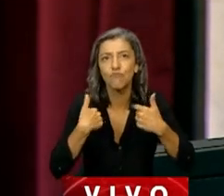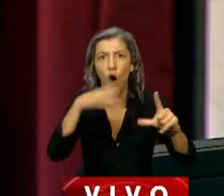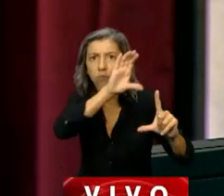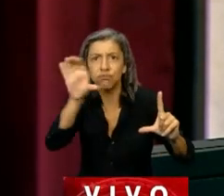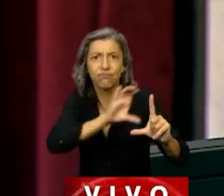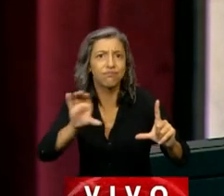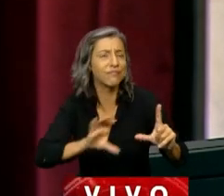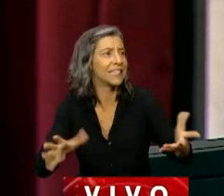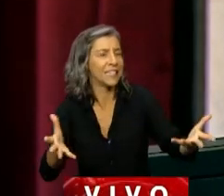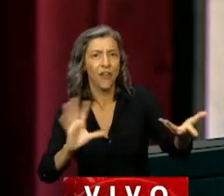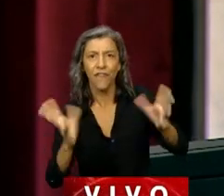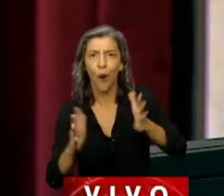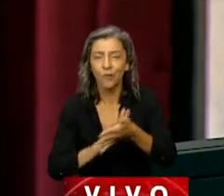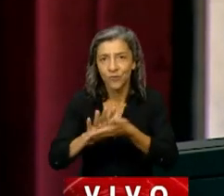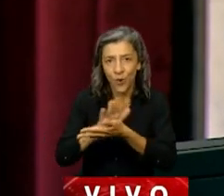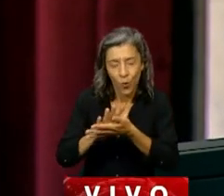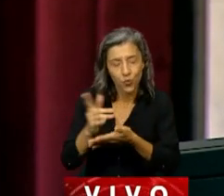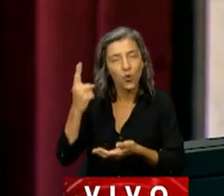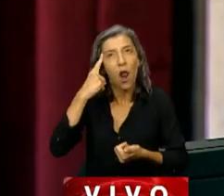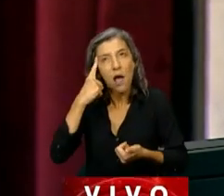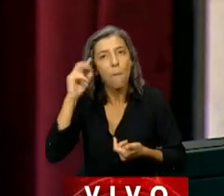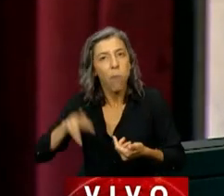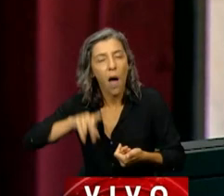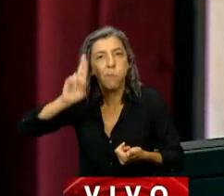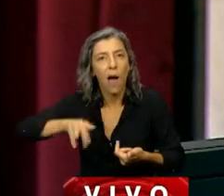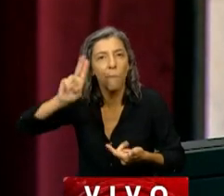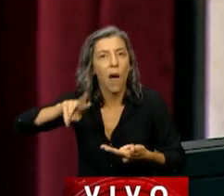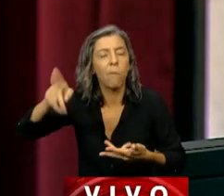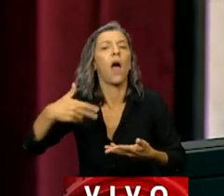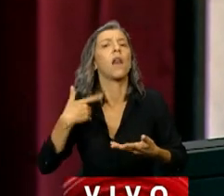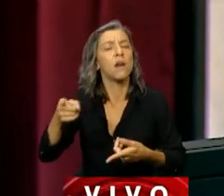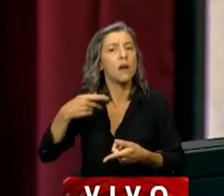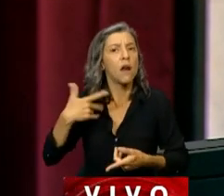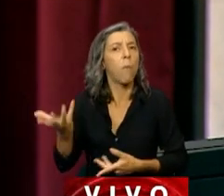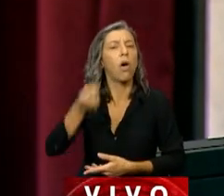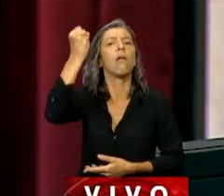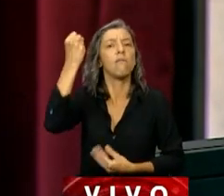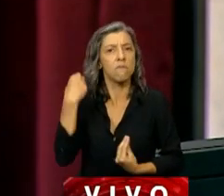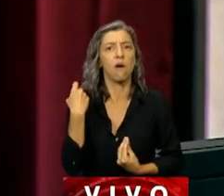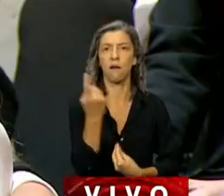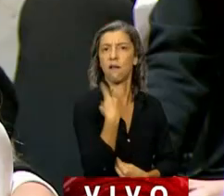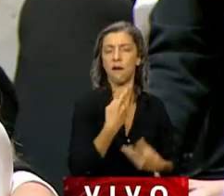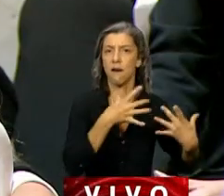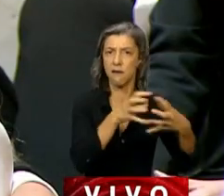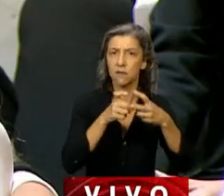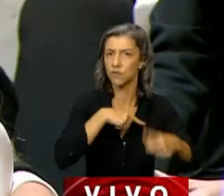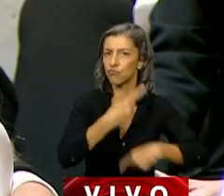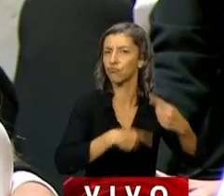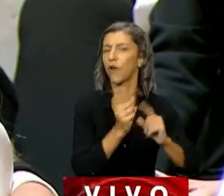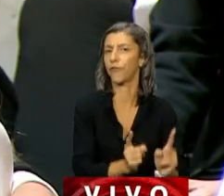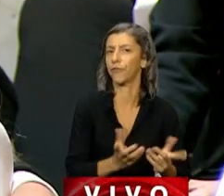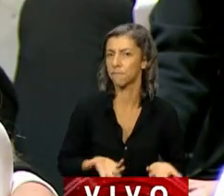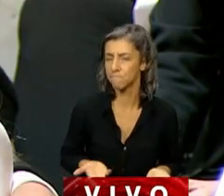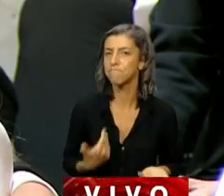que nos haya tocado vivir, esta Cámara siguiese funcionando. y agradezco a todos y a cada uno de ustedes por haber